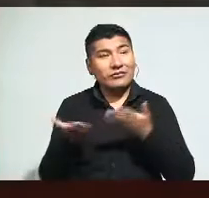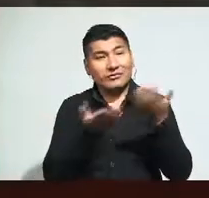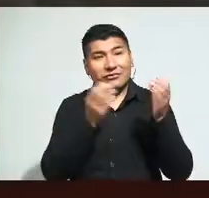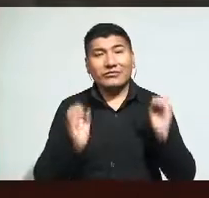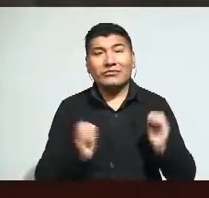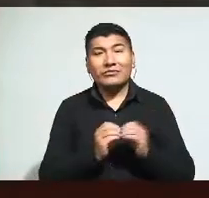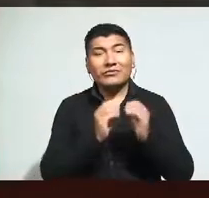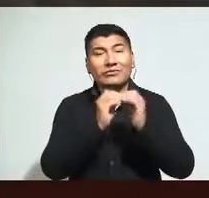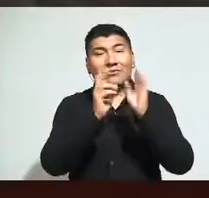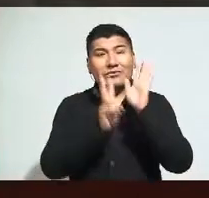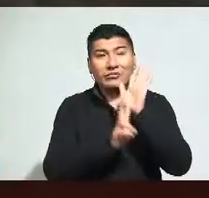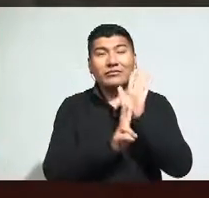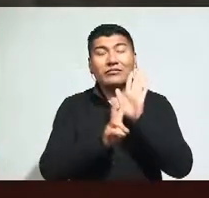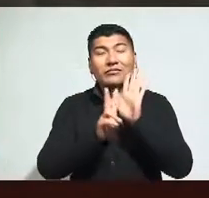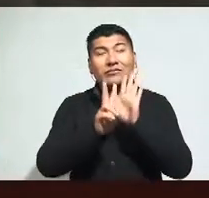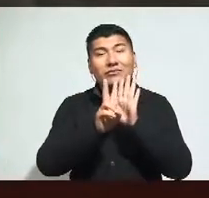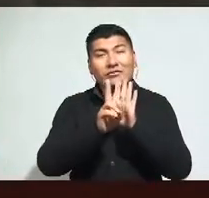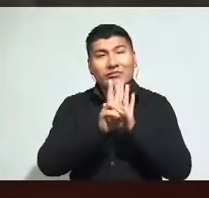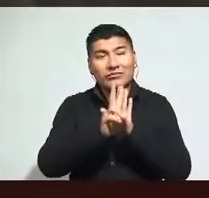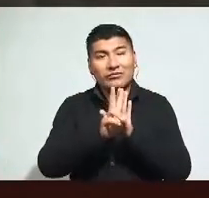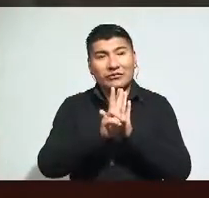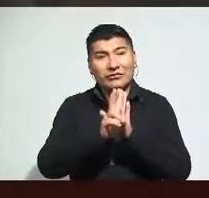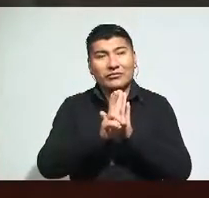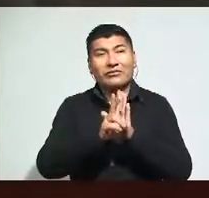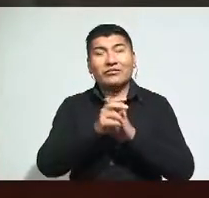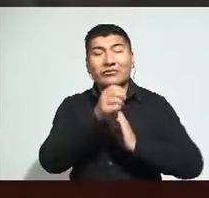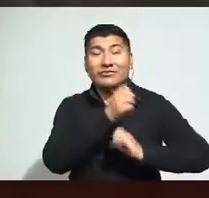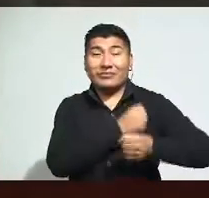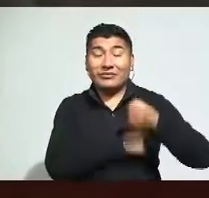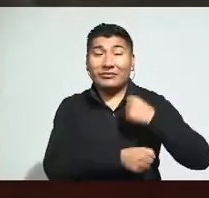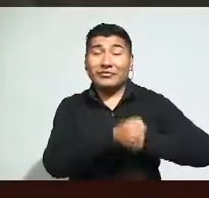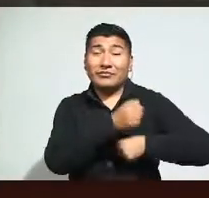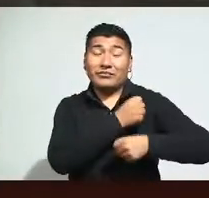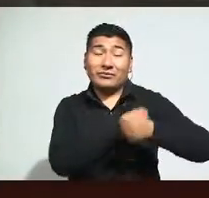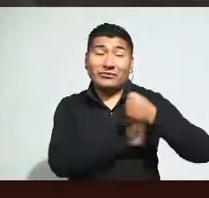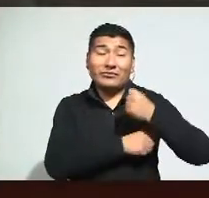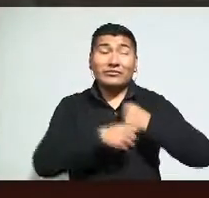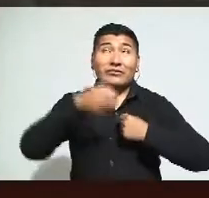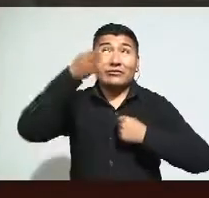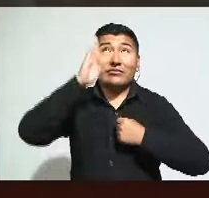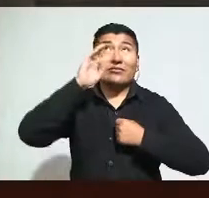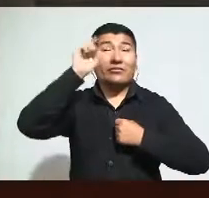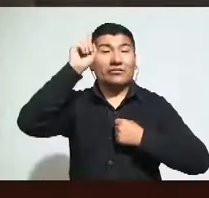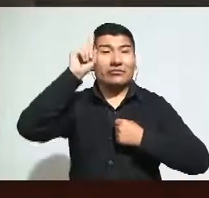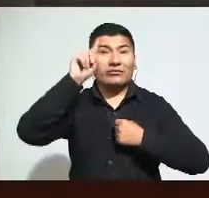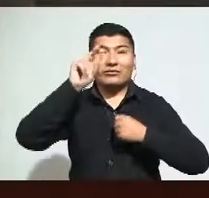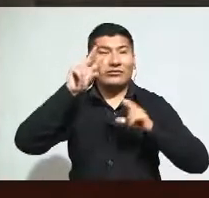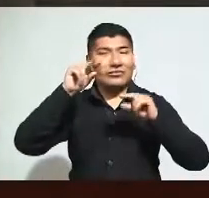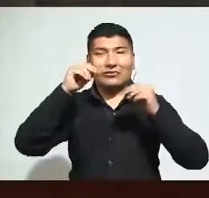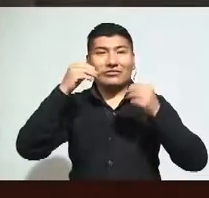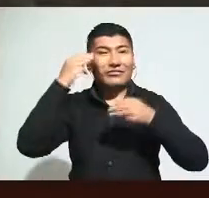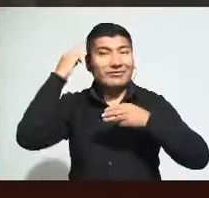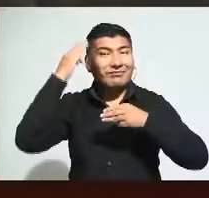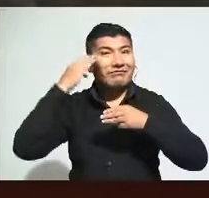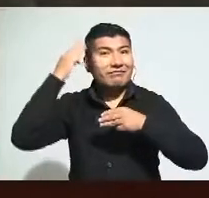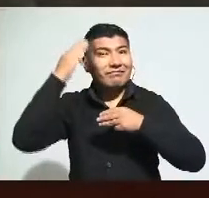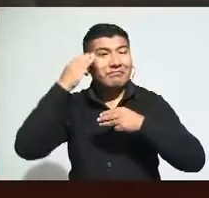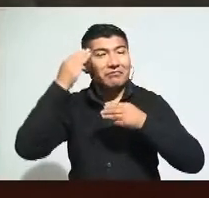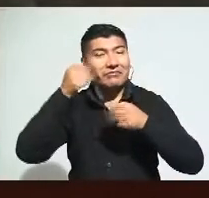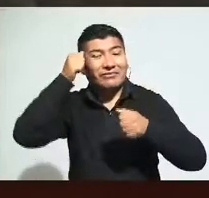ofrendas a las ofensas sufridas dios no tiene memoria del